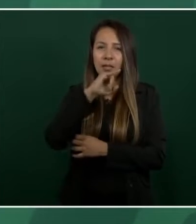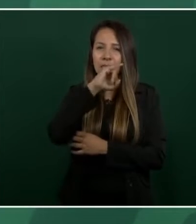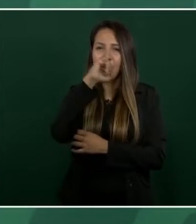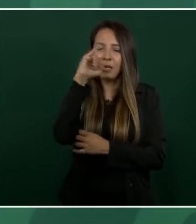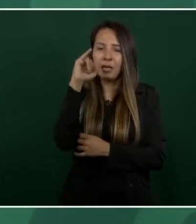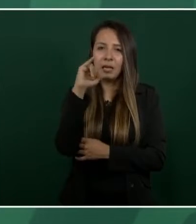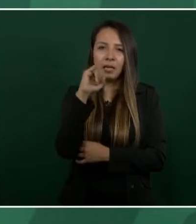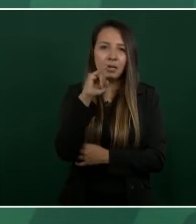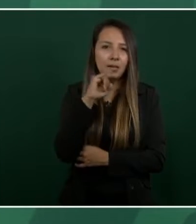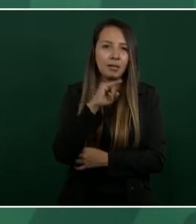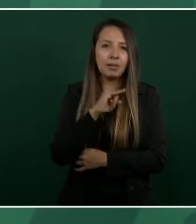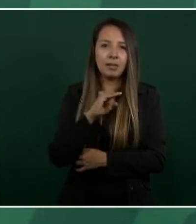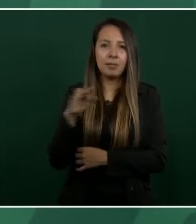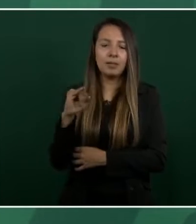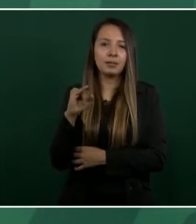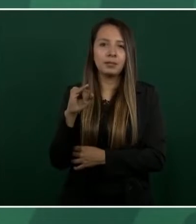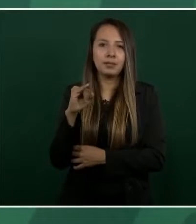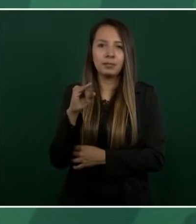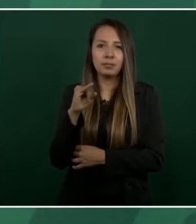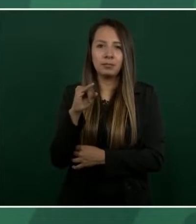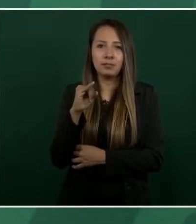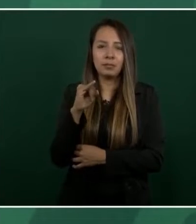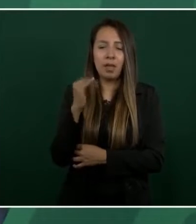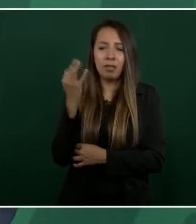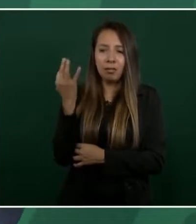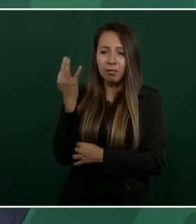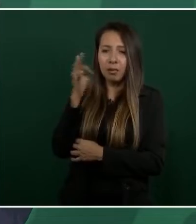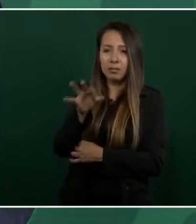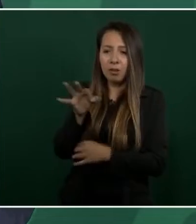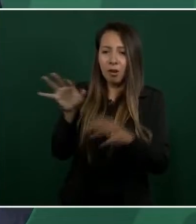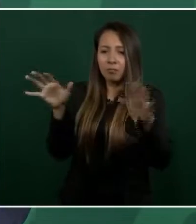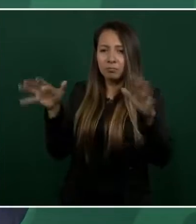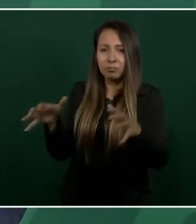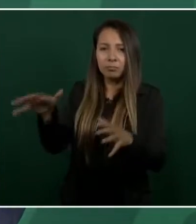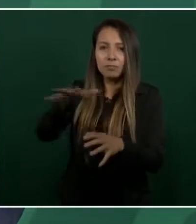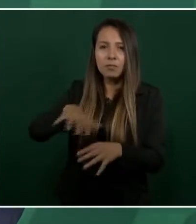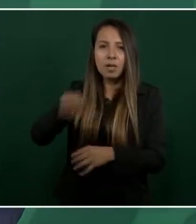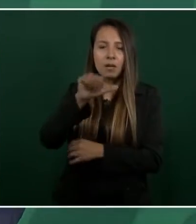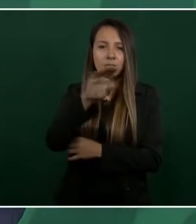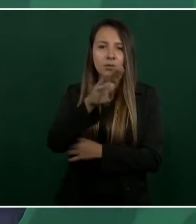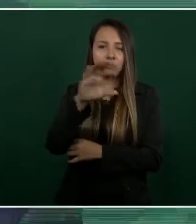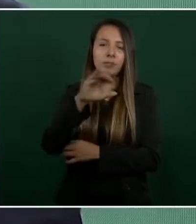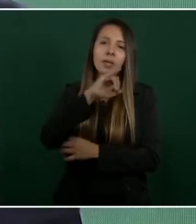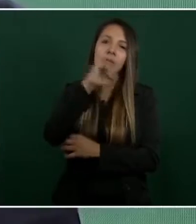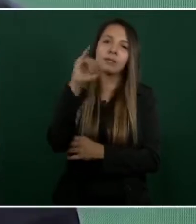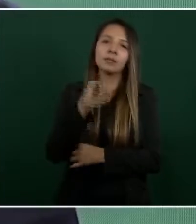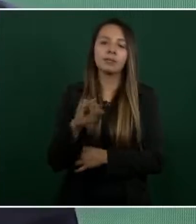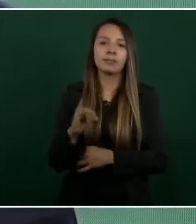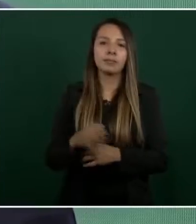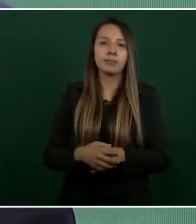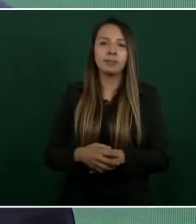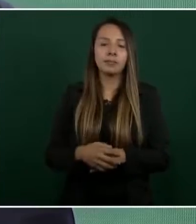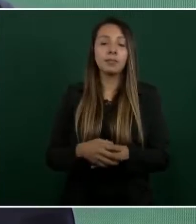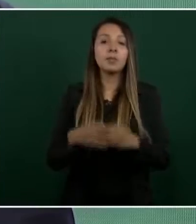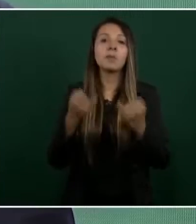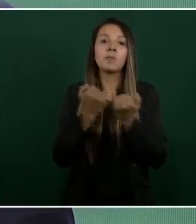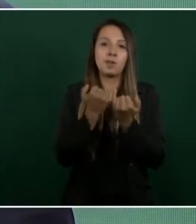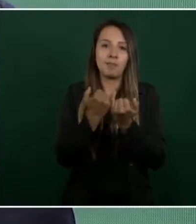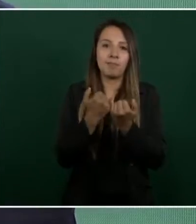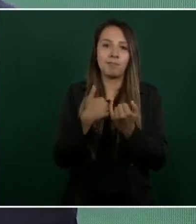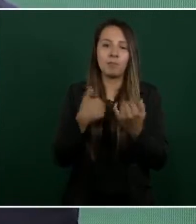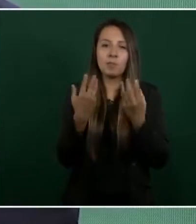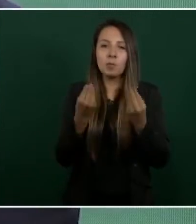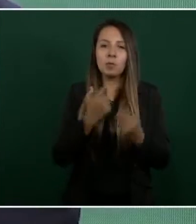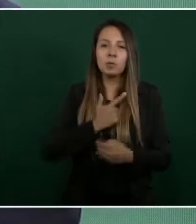vamos a traicionar al pueblo de Baja California. También nos da mucho gusto estar